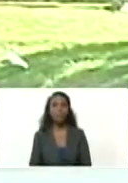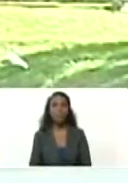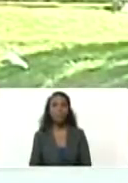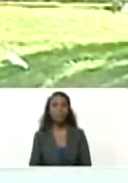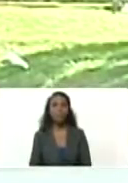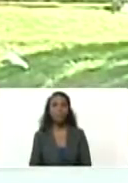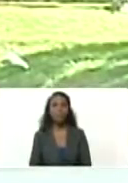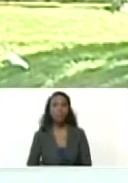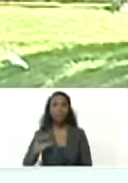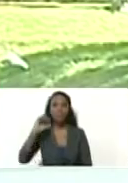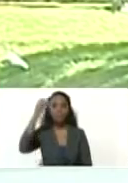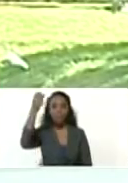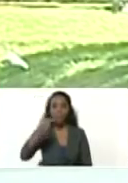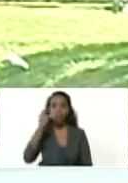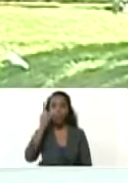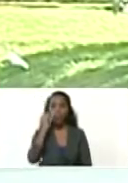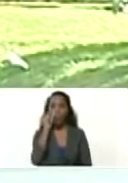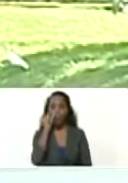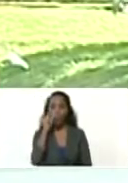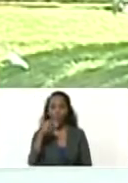Al pastor José Aular,